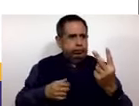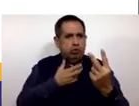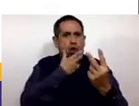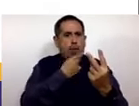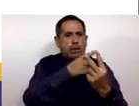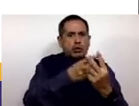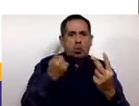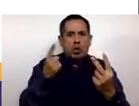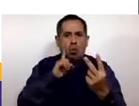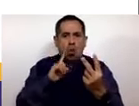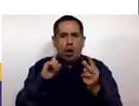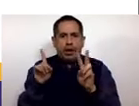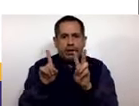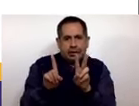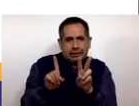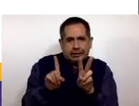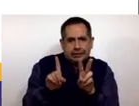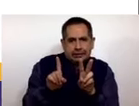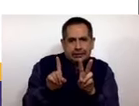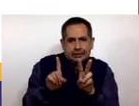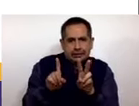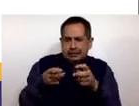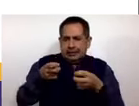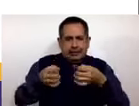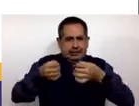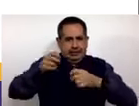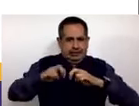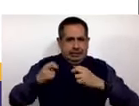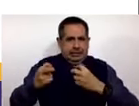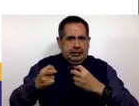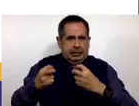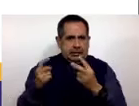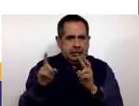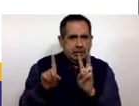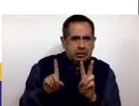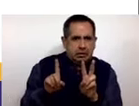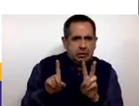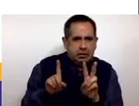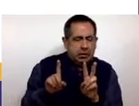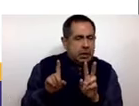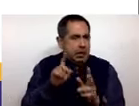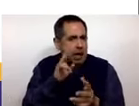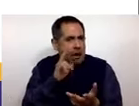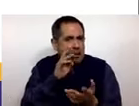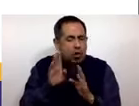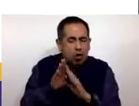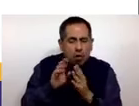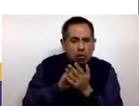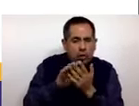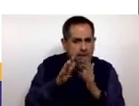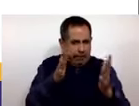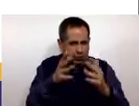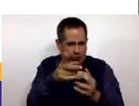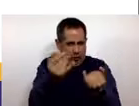Entonces, un tribunal colegiador, ¿no? Y hacer visible a través de un esquema semejante al